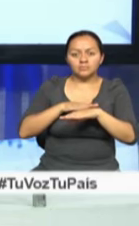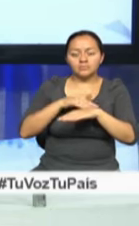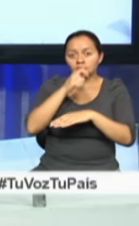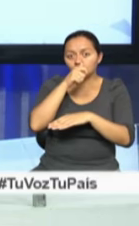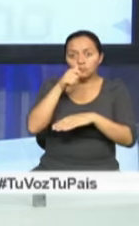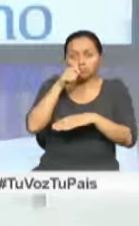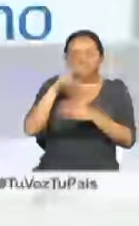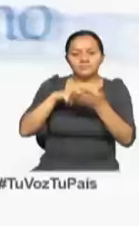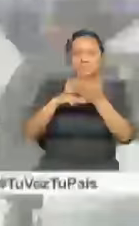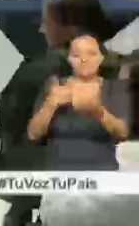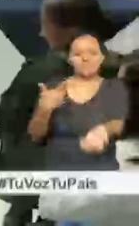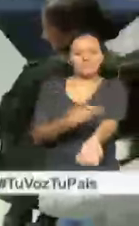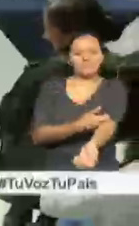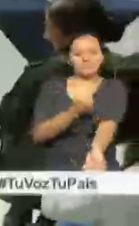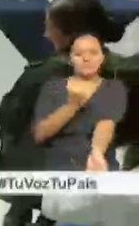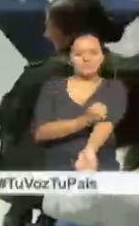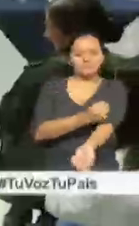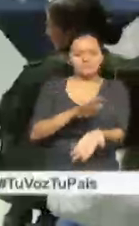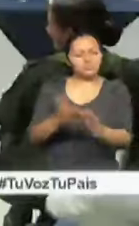drogas.